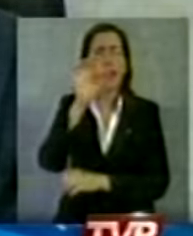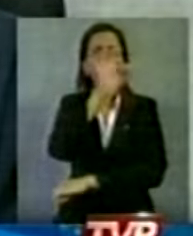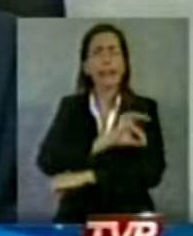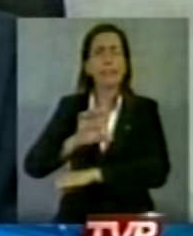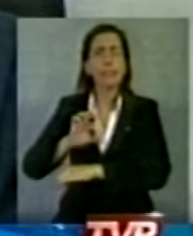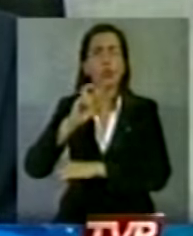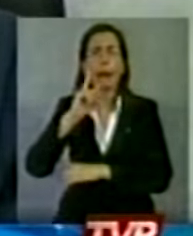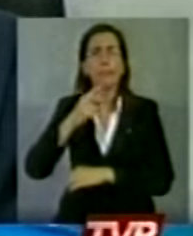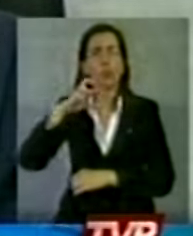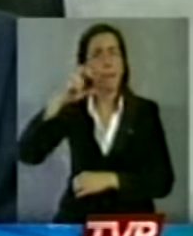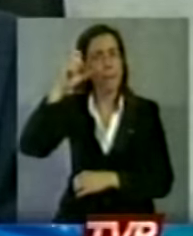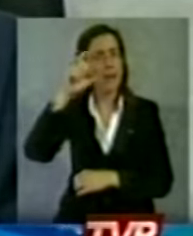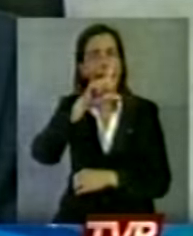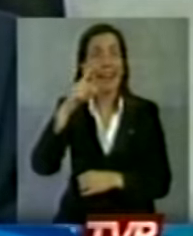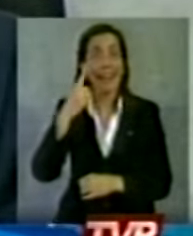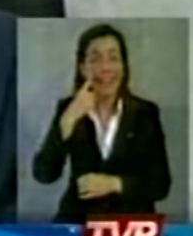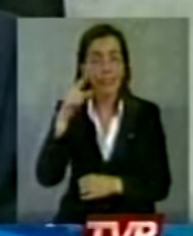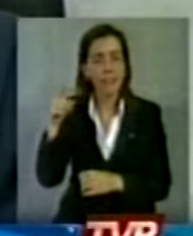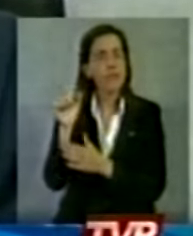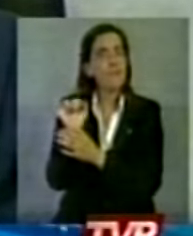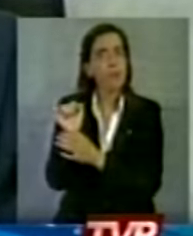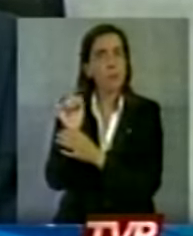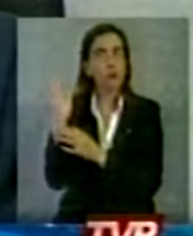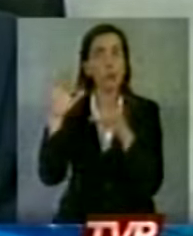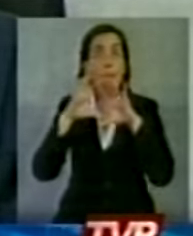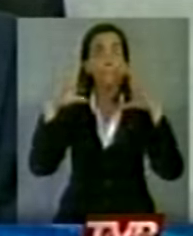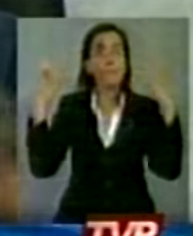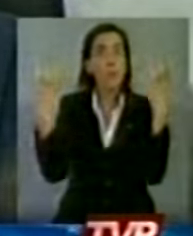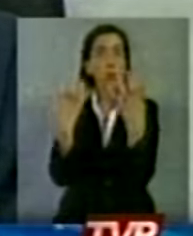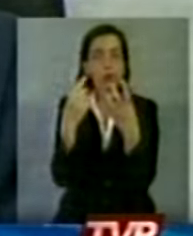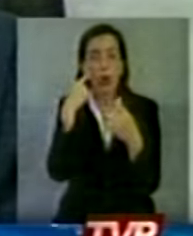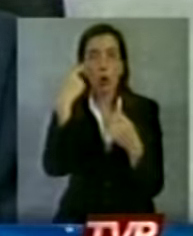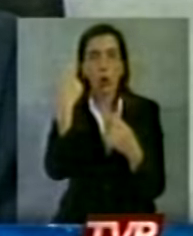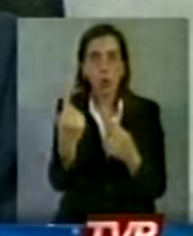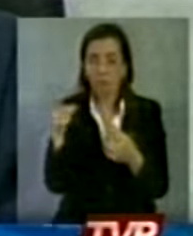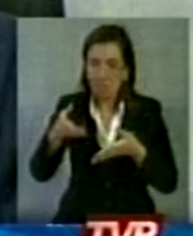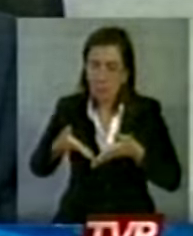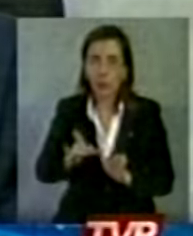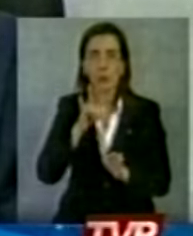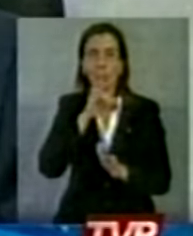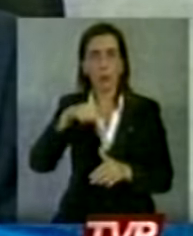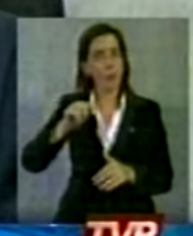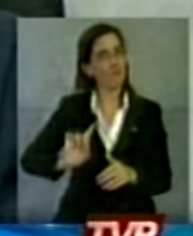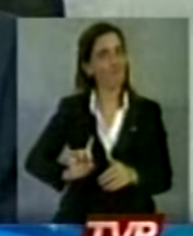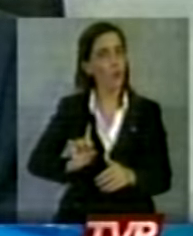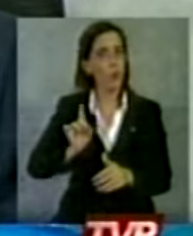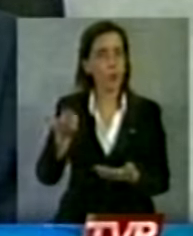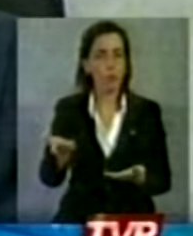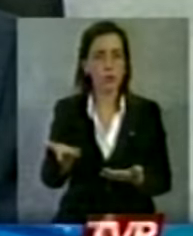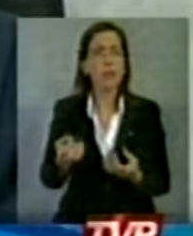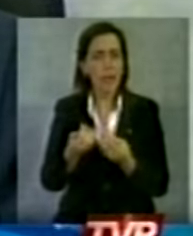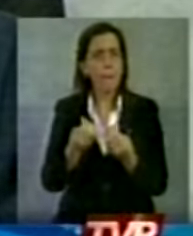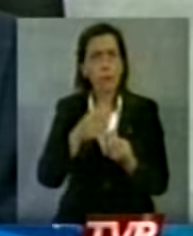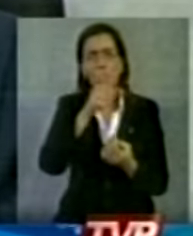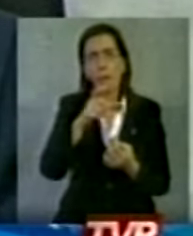César Pelli, es uno de los exponentes mundiales de la arquitectura contemporánea, junto a tantos